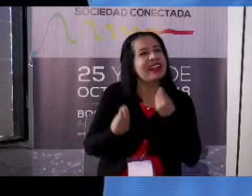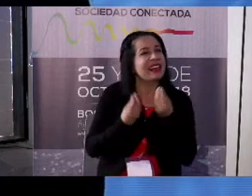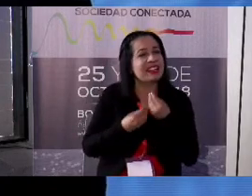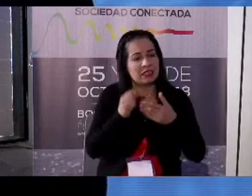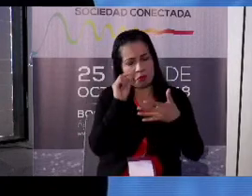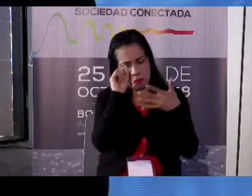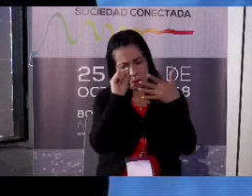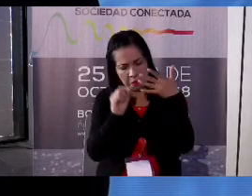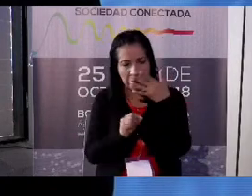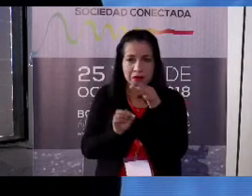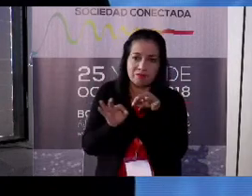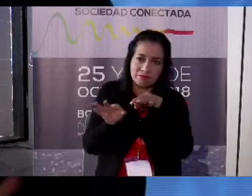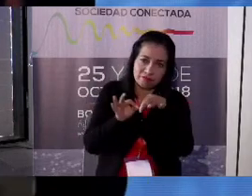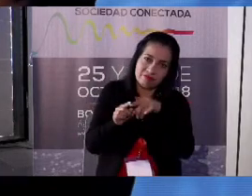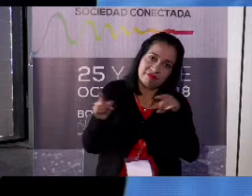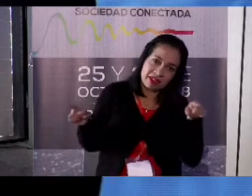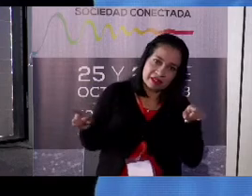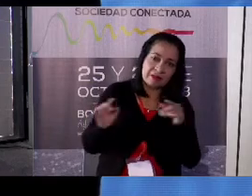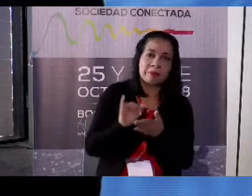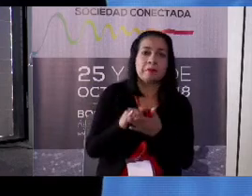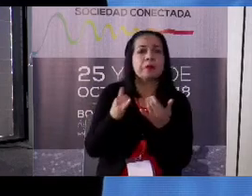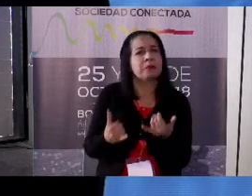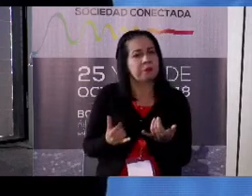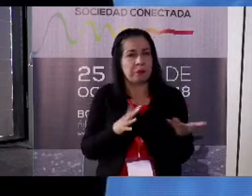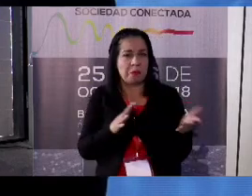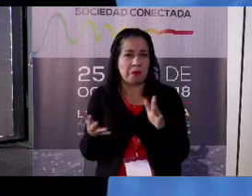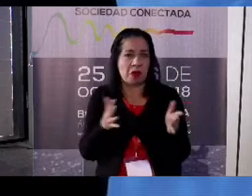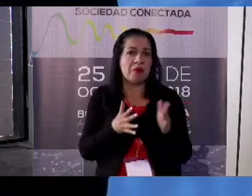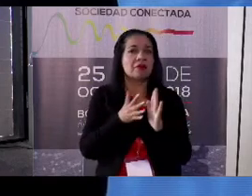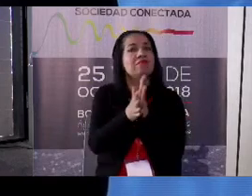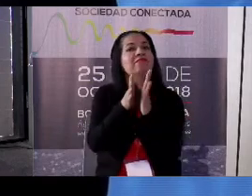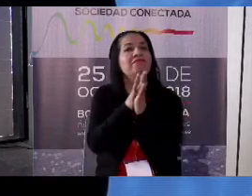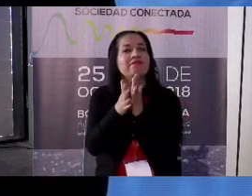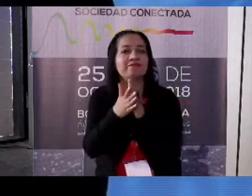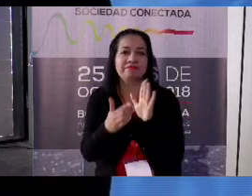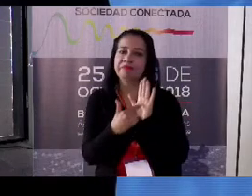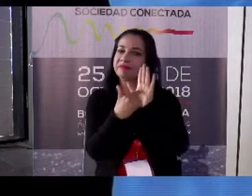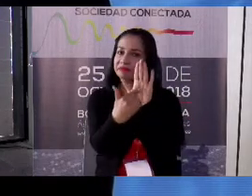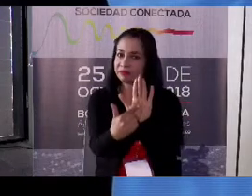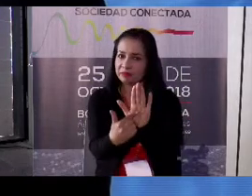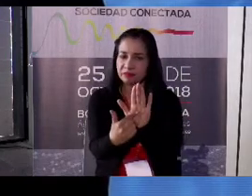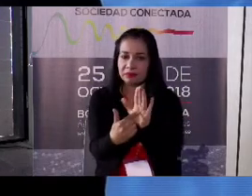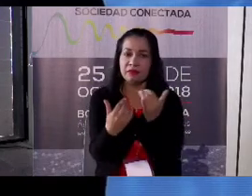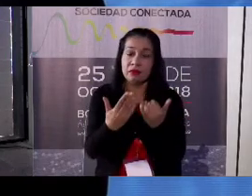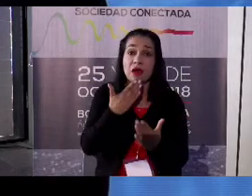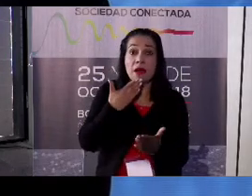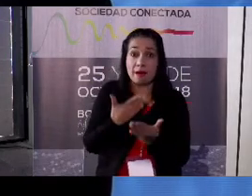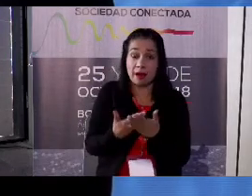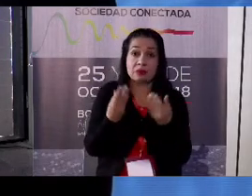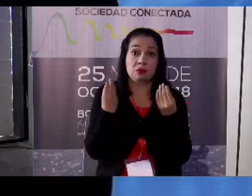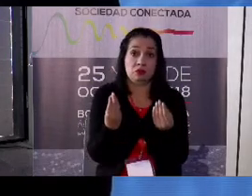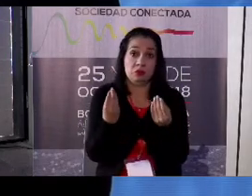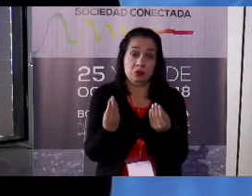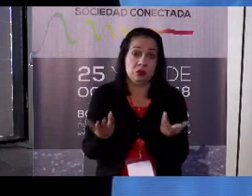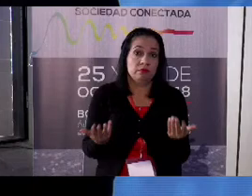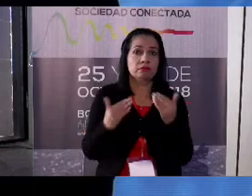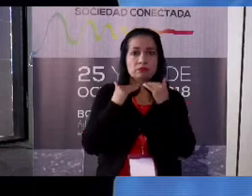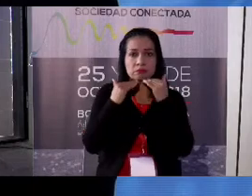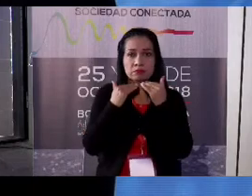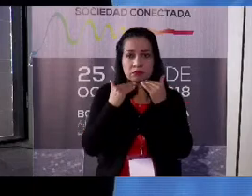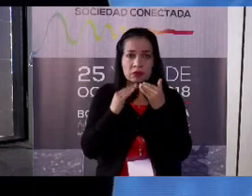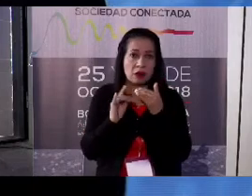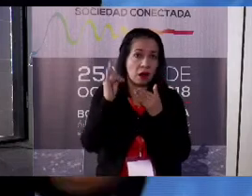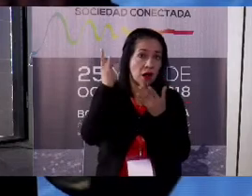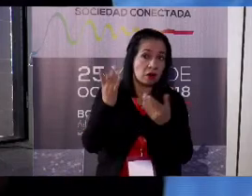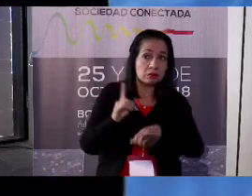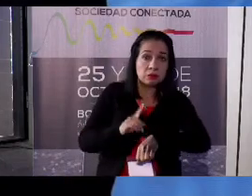haciendo Eh Esto es más o menos lo que lo que tenía para mostrarles eh les agradezco muchísimo no sé si si no